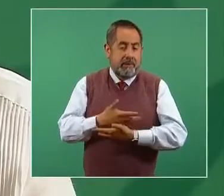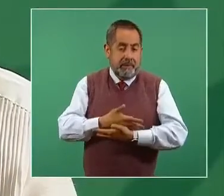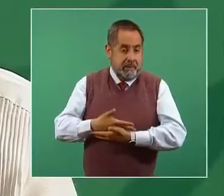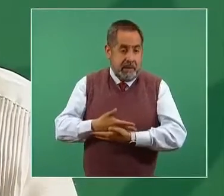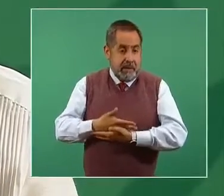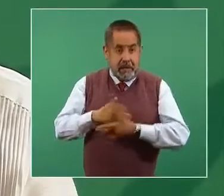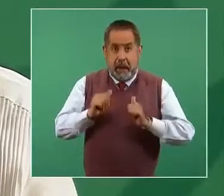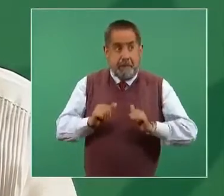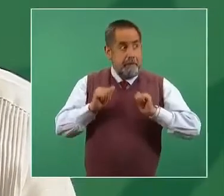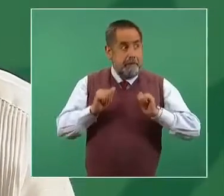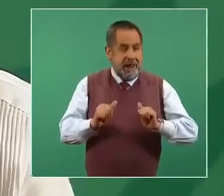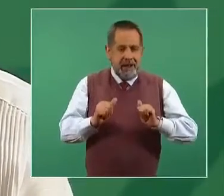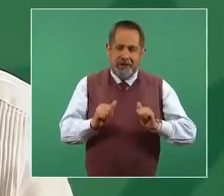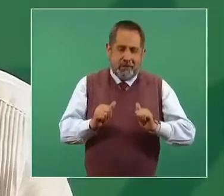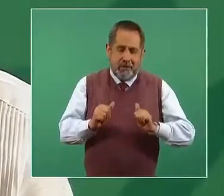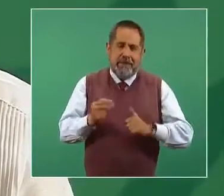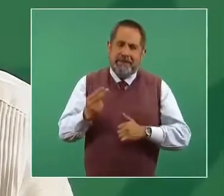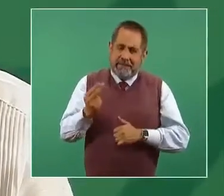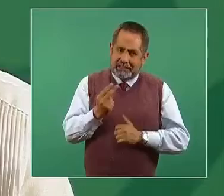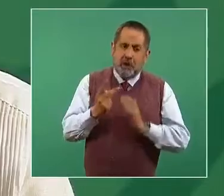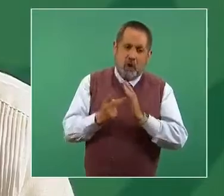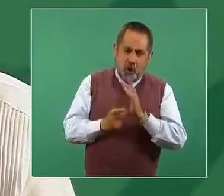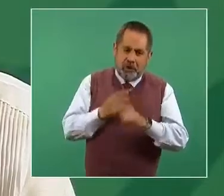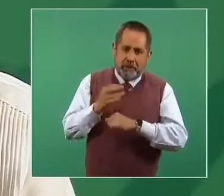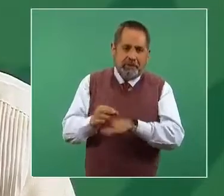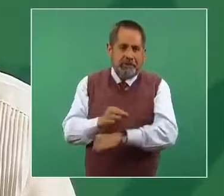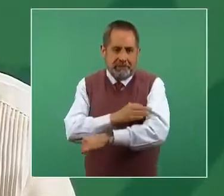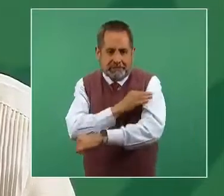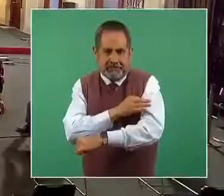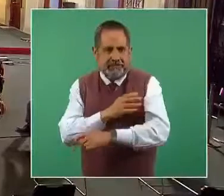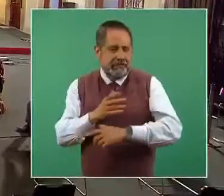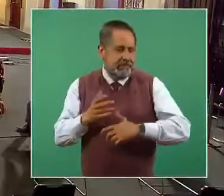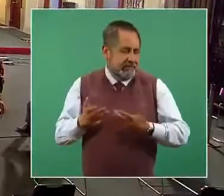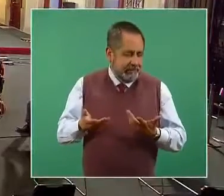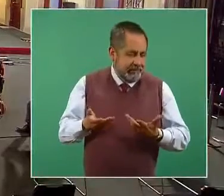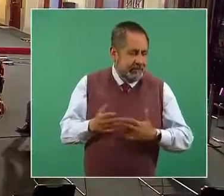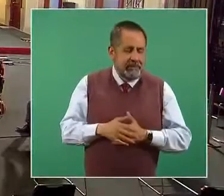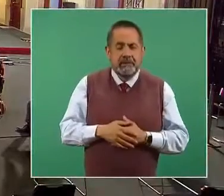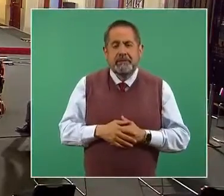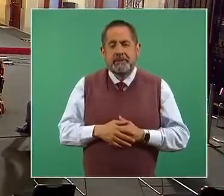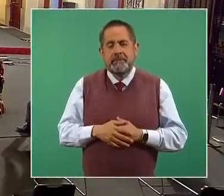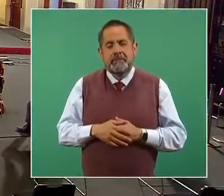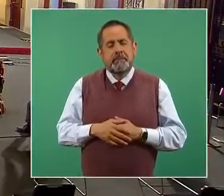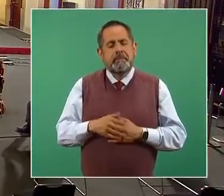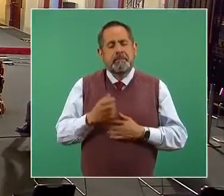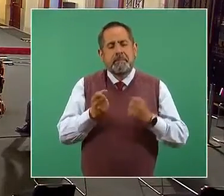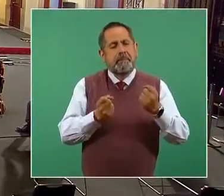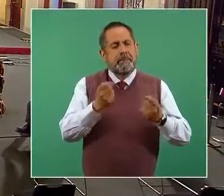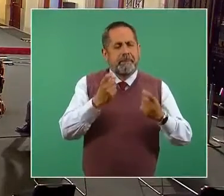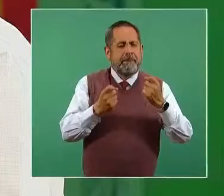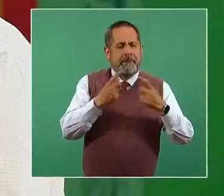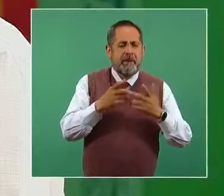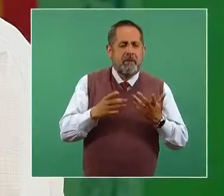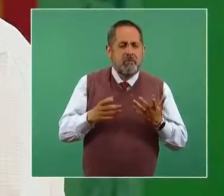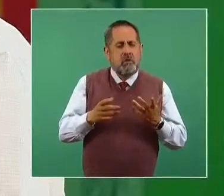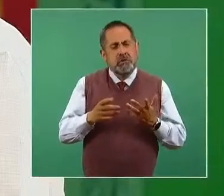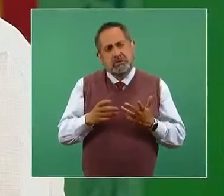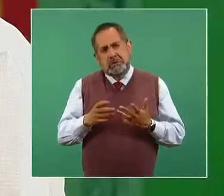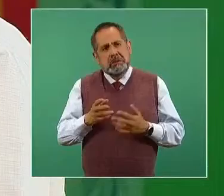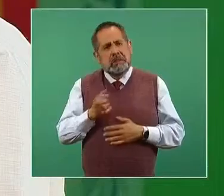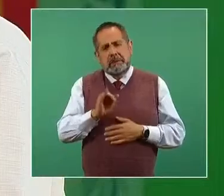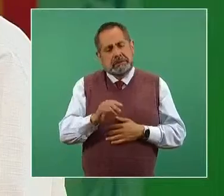seguirá siendo protegida por el hecho de haber sido inmunizada por la madre. En el caso de algunas dotaciones de anticuerpos,